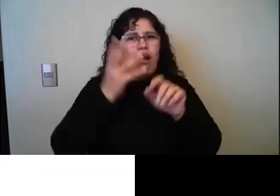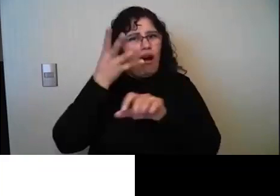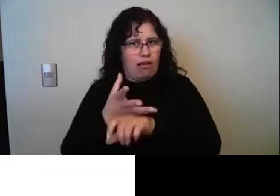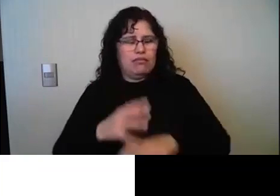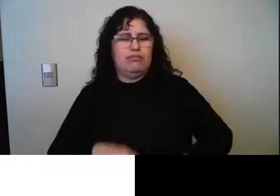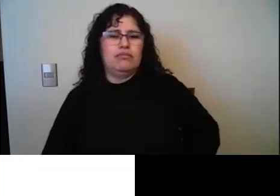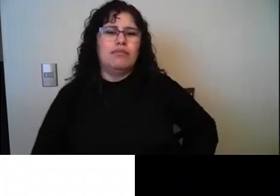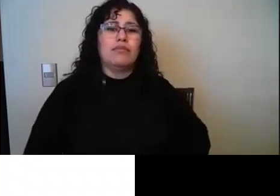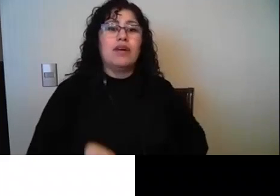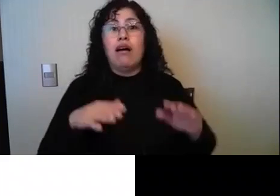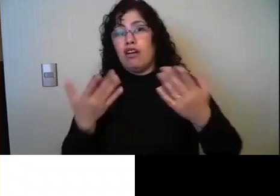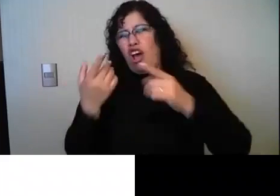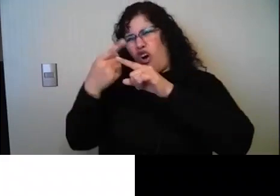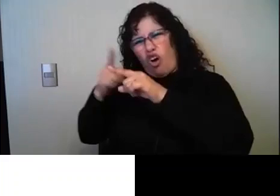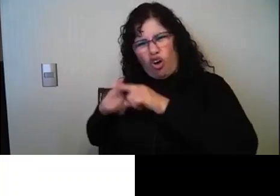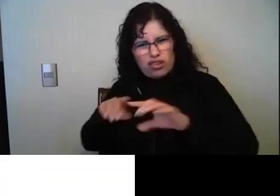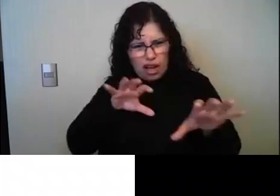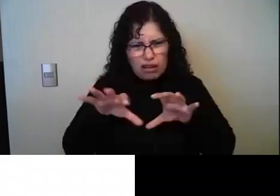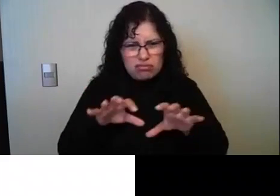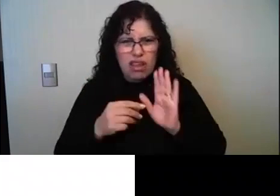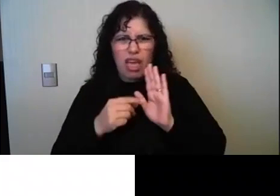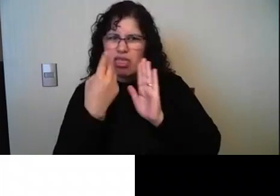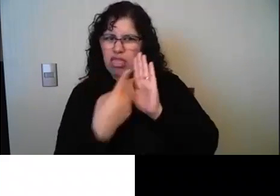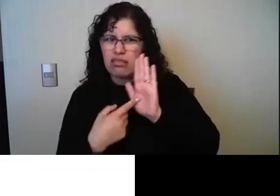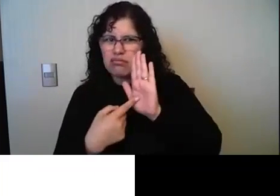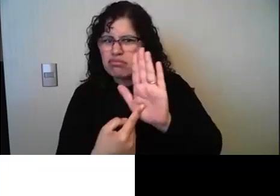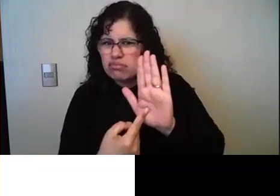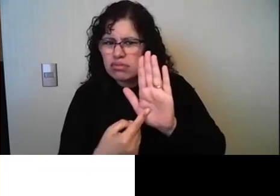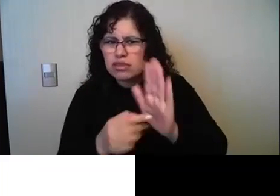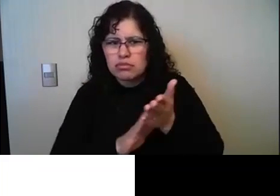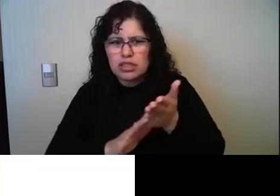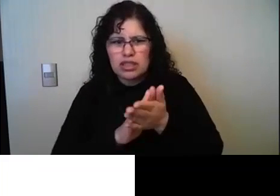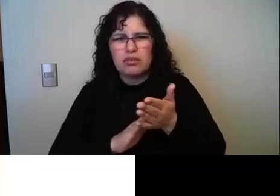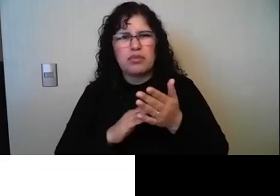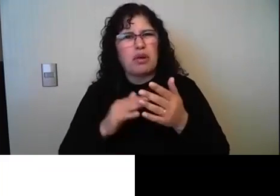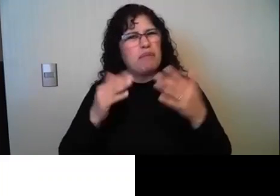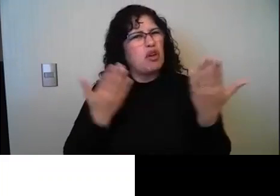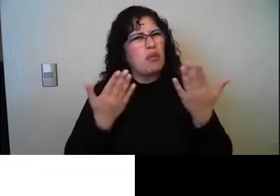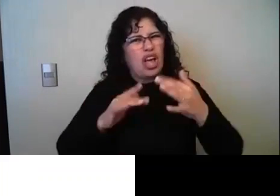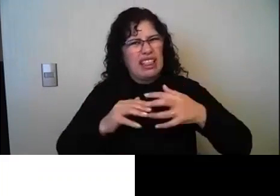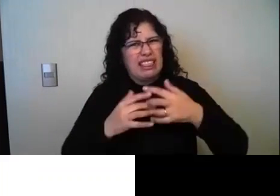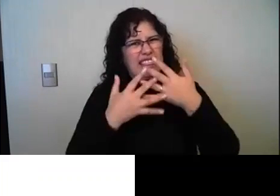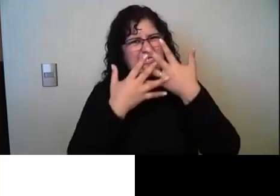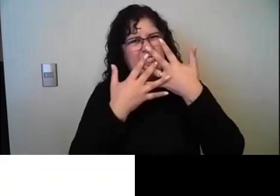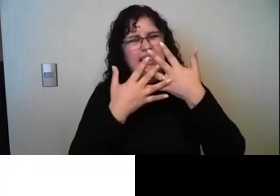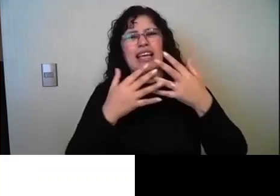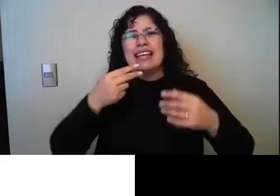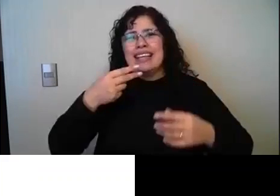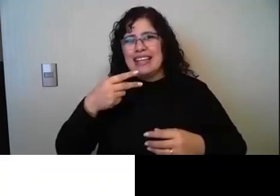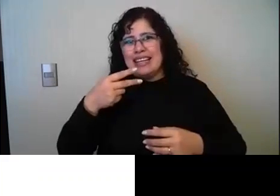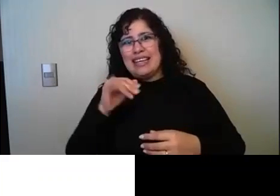Hay una serie de otros elementos en este esquema que forman parte de la histología propia de lo que es la